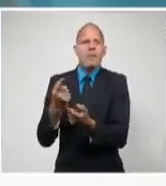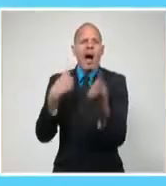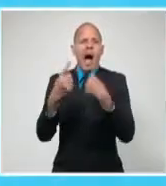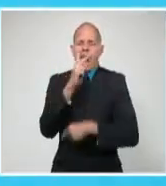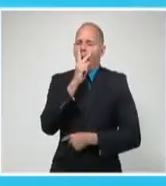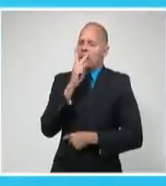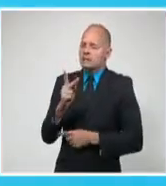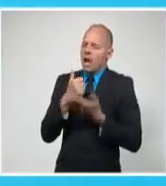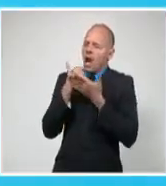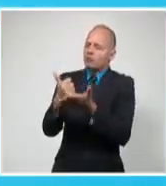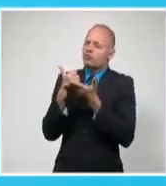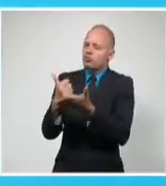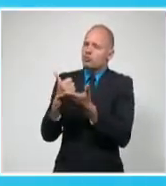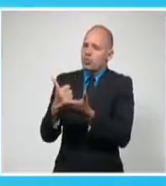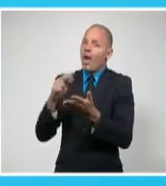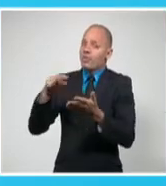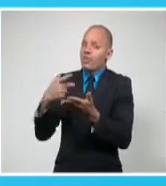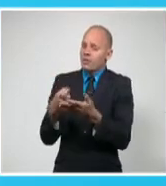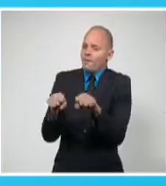civilización.